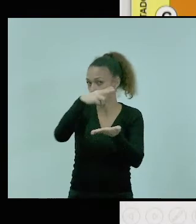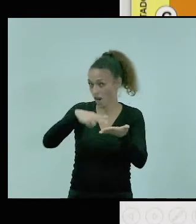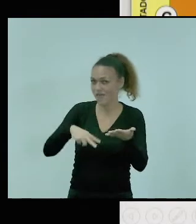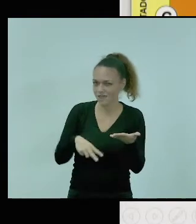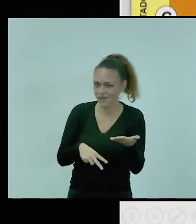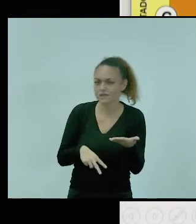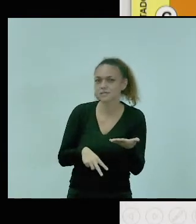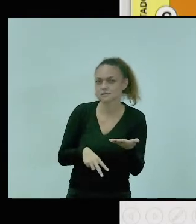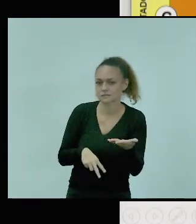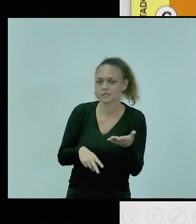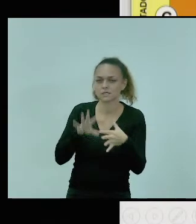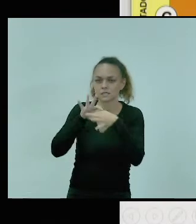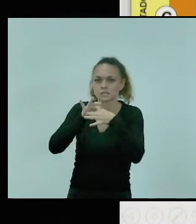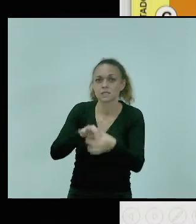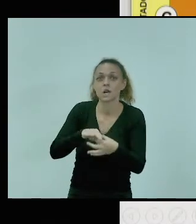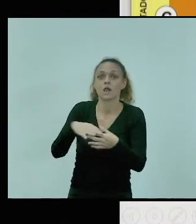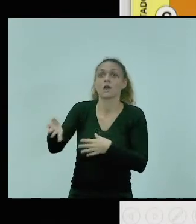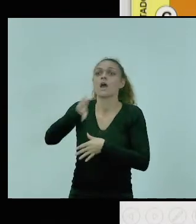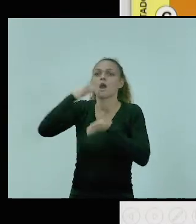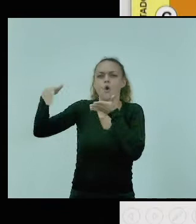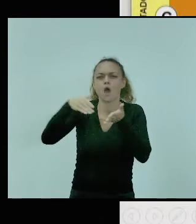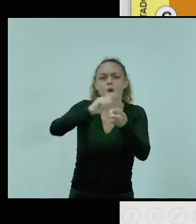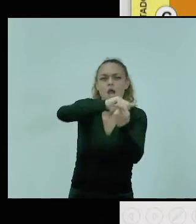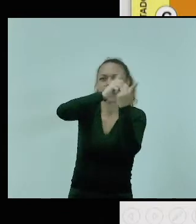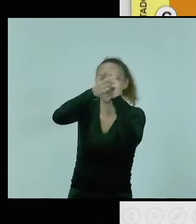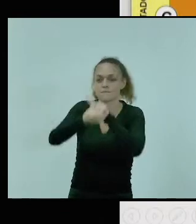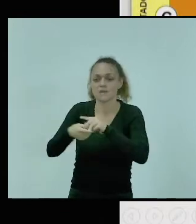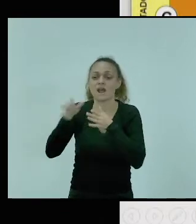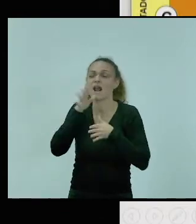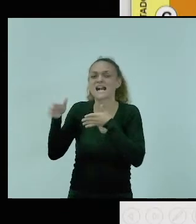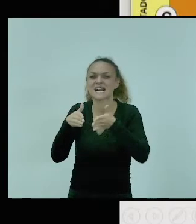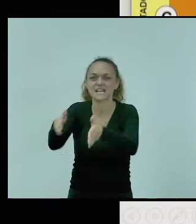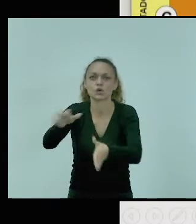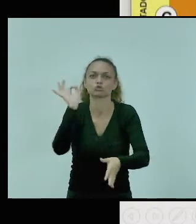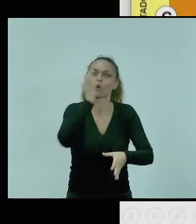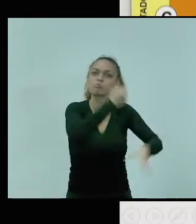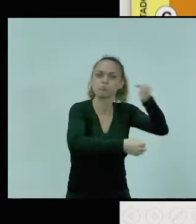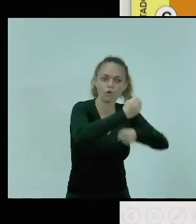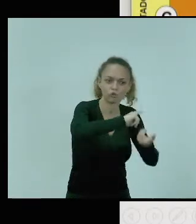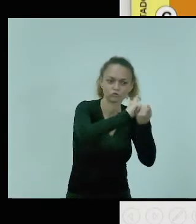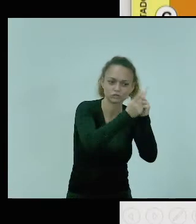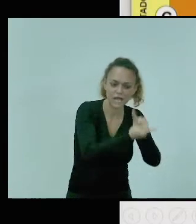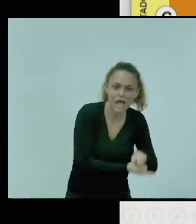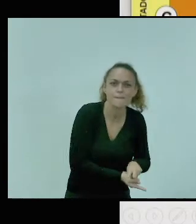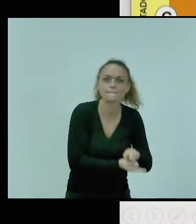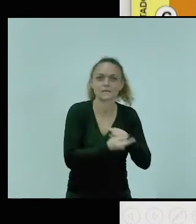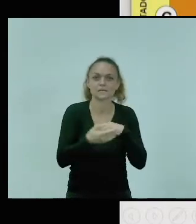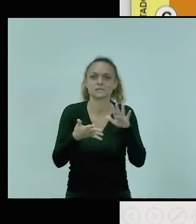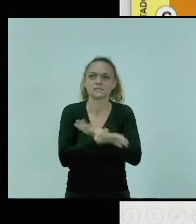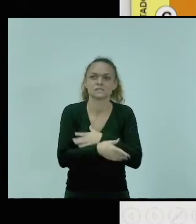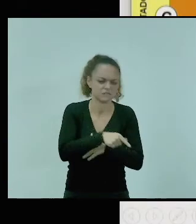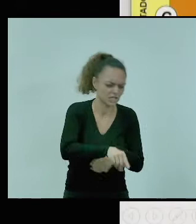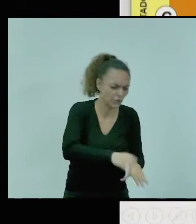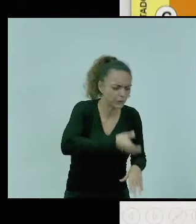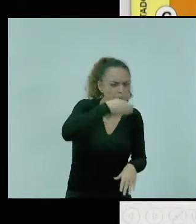sobre los cambios en los cursos de agua, las variaciones en los ríos o en los pozos, las variaciones en la química, los pozos tenían agua que sabía